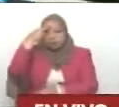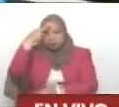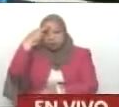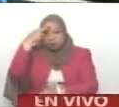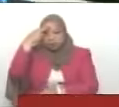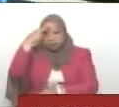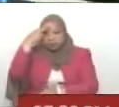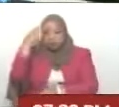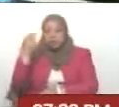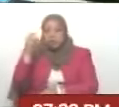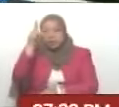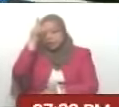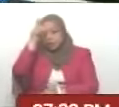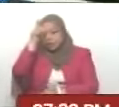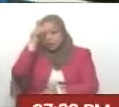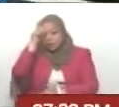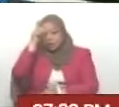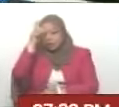Árabes, Egipto, Etiopía,